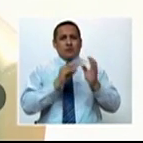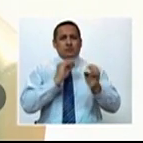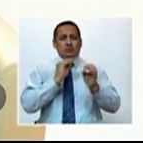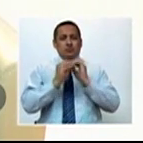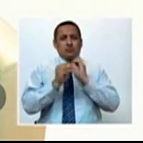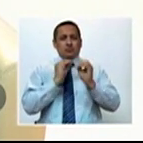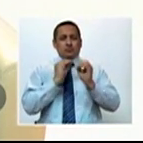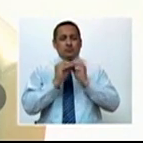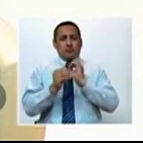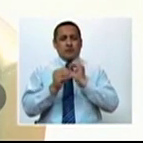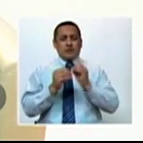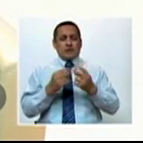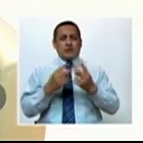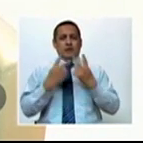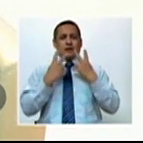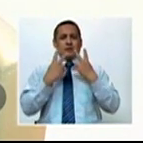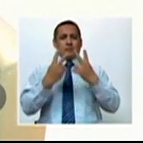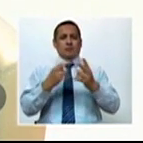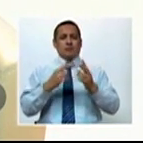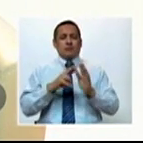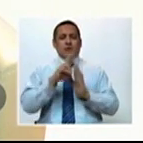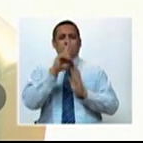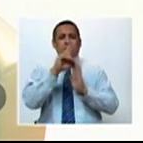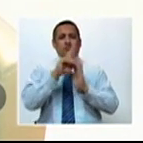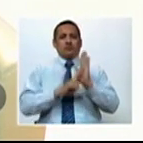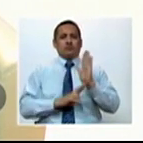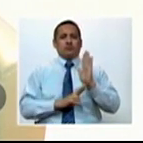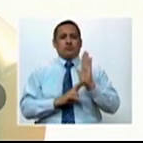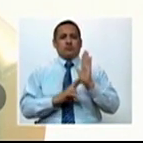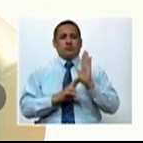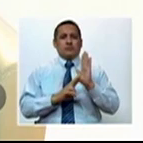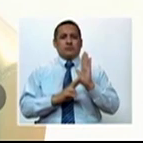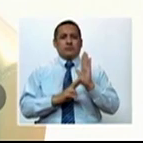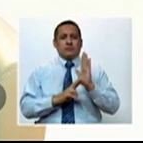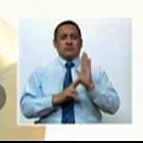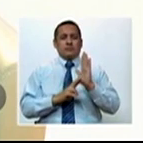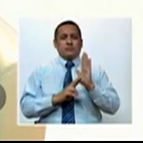fundamentar una resolución.